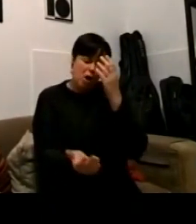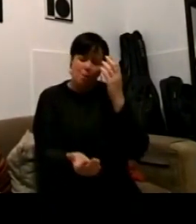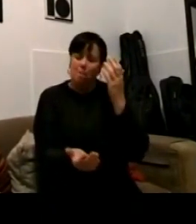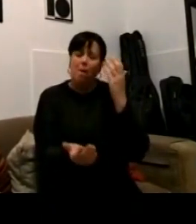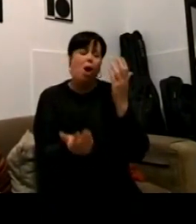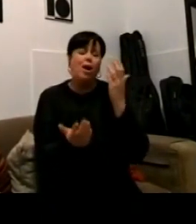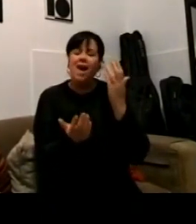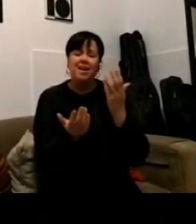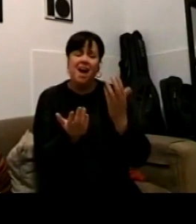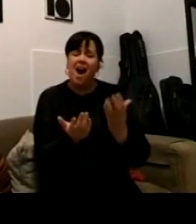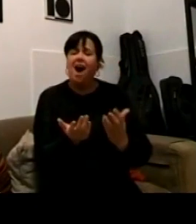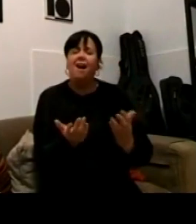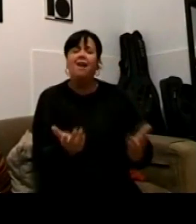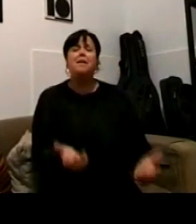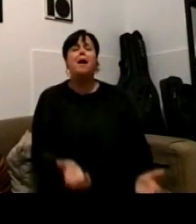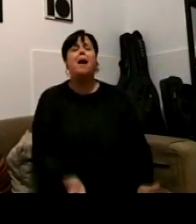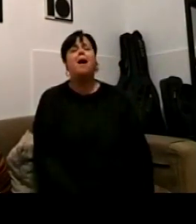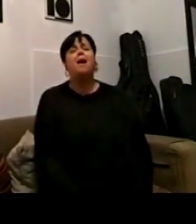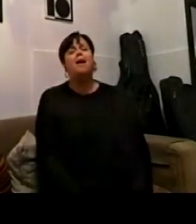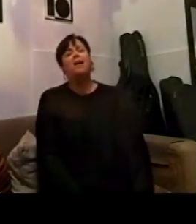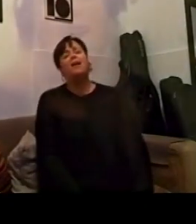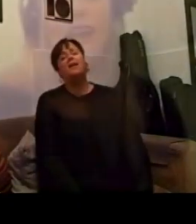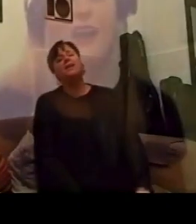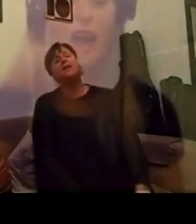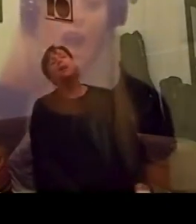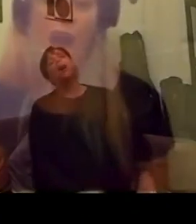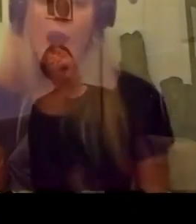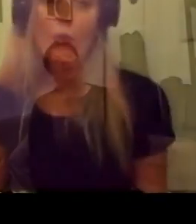acompañarnos. Que tengan todos un muy buen fin de semana.